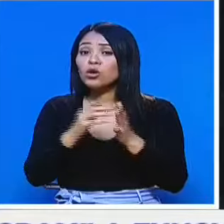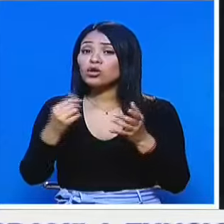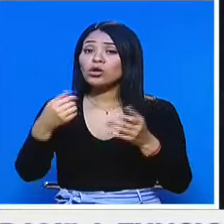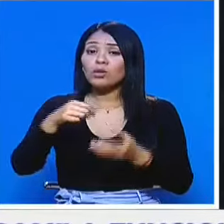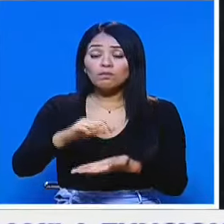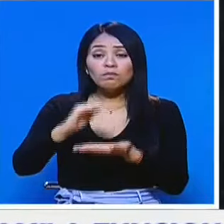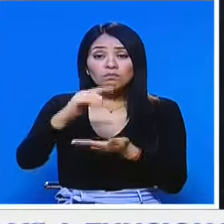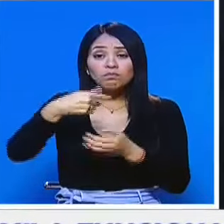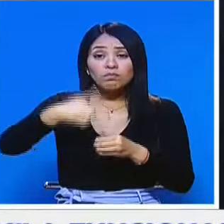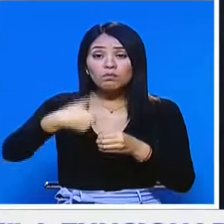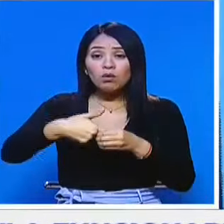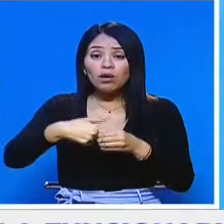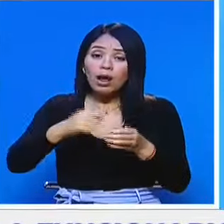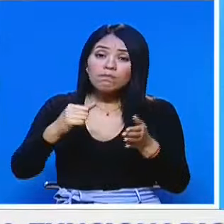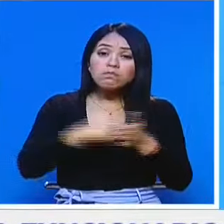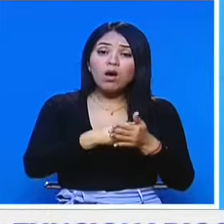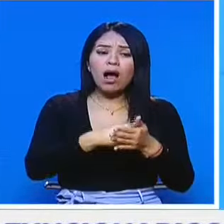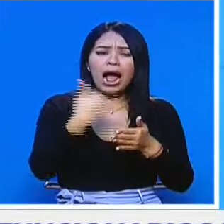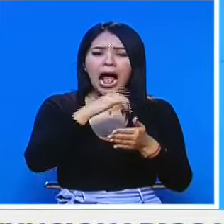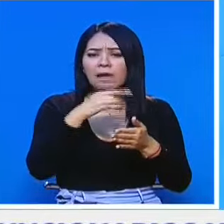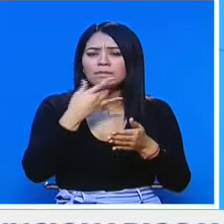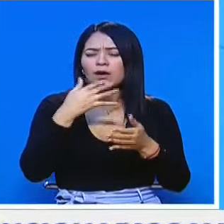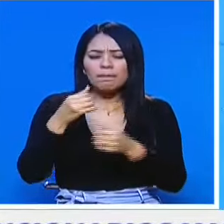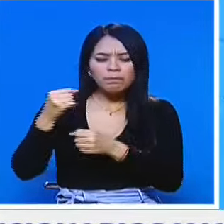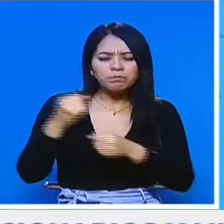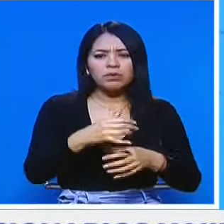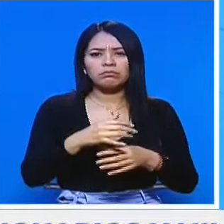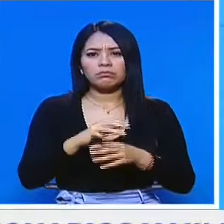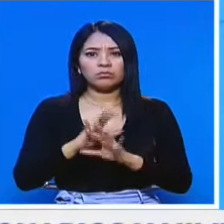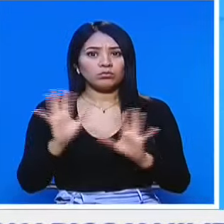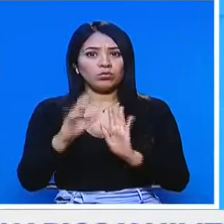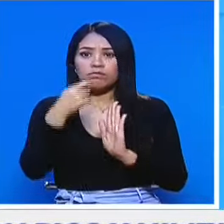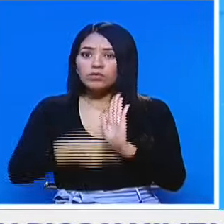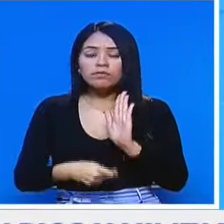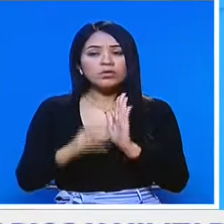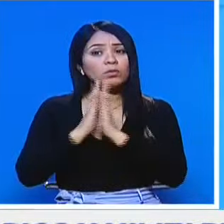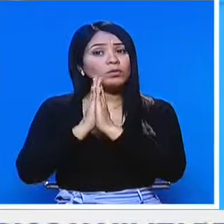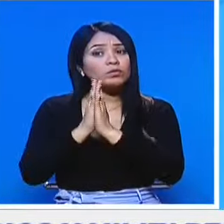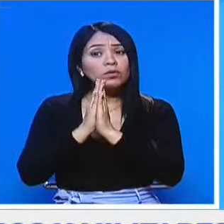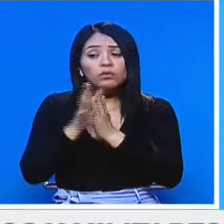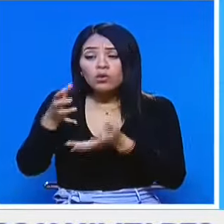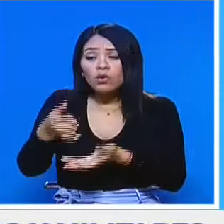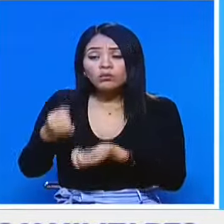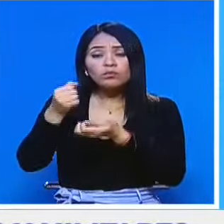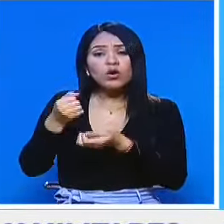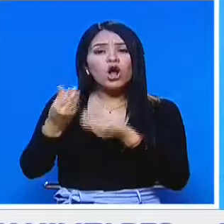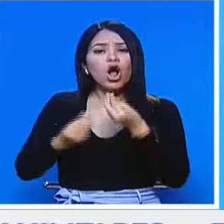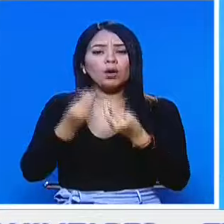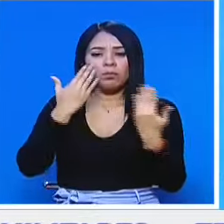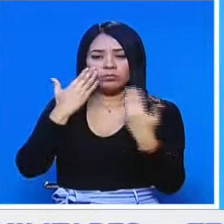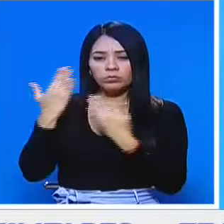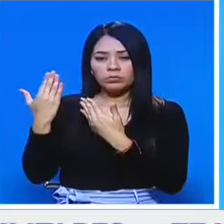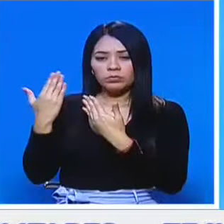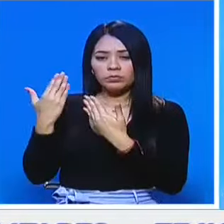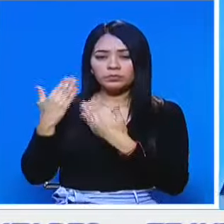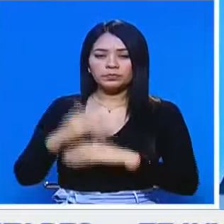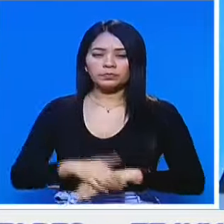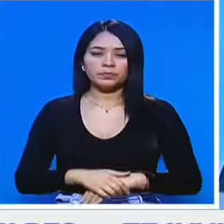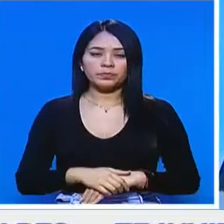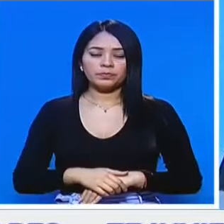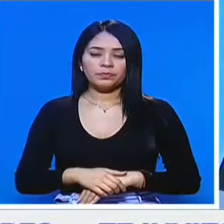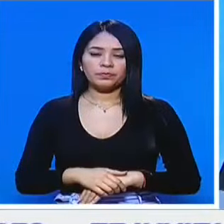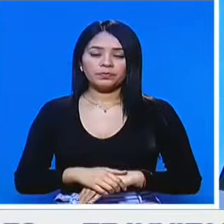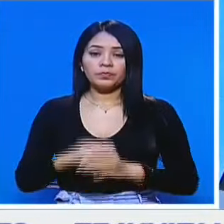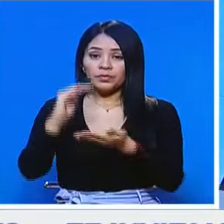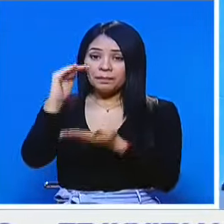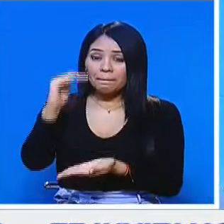bombonas. Y la persona que reciba la bombona, igualmente, no la golpee. La forma de mantener la bombona es completamente